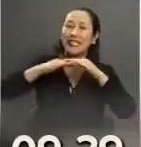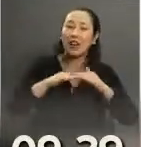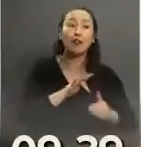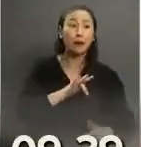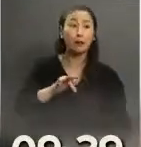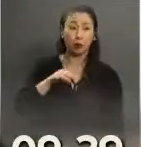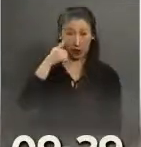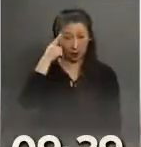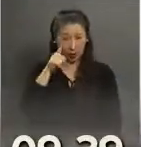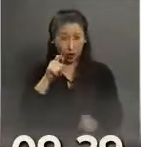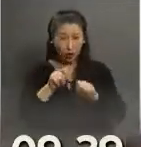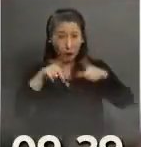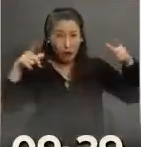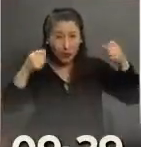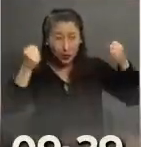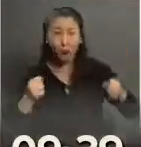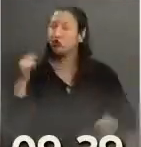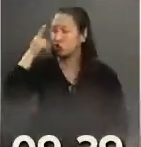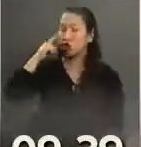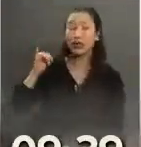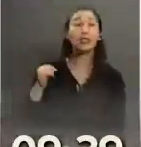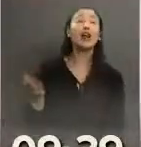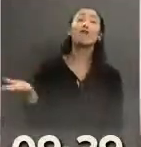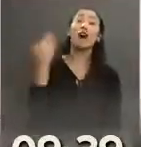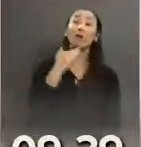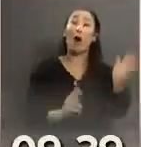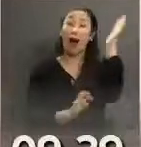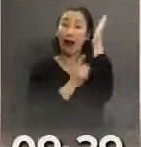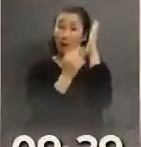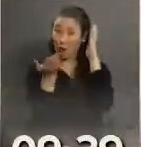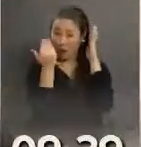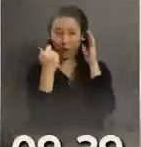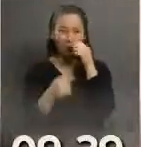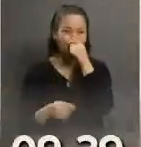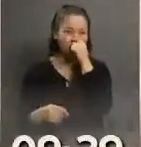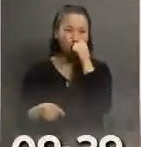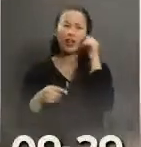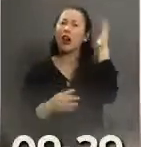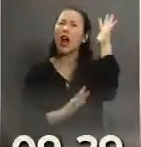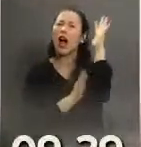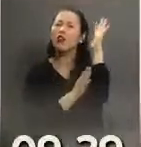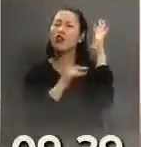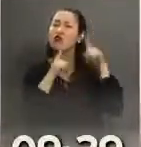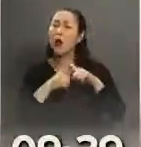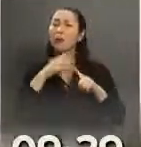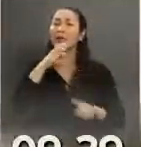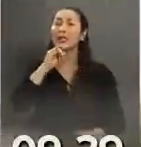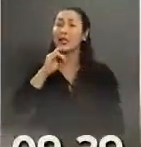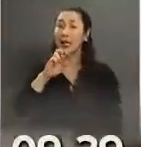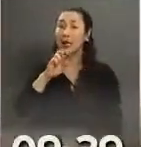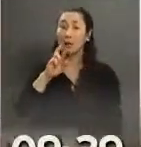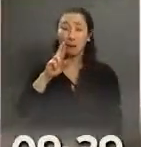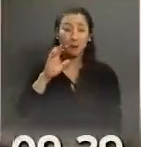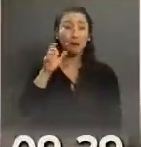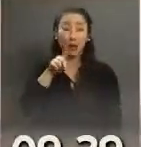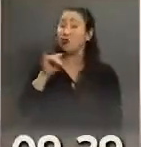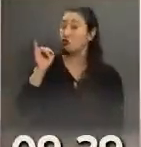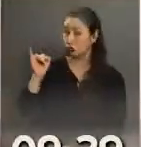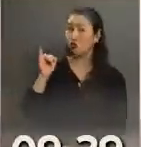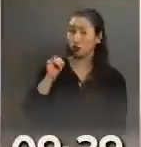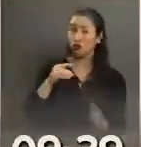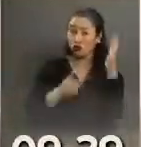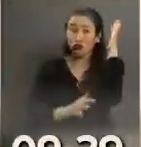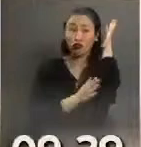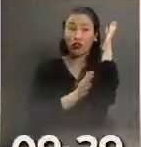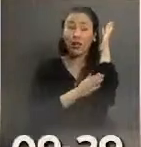de todas maneras. Ya, vamos al árbol, ¿le parece? Ya. ¿No? Vamos al árbol. Podemos ya dar la sorpresa a ese cipreso, ¿no? Si nos cuenta un poco del árbol. Esto es un ciprés y Enrique